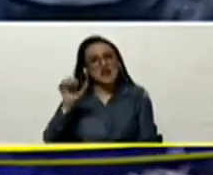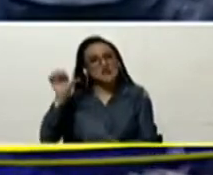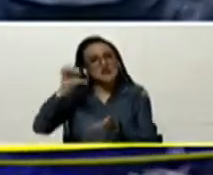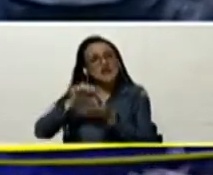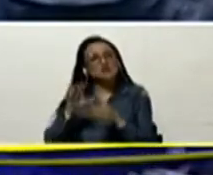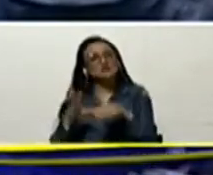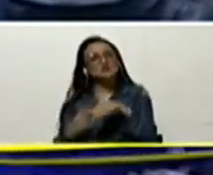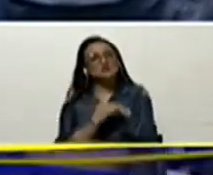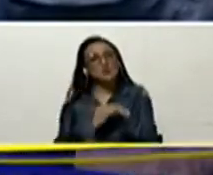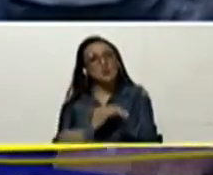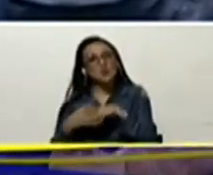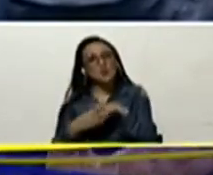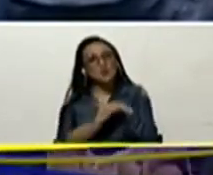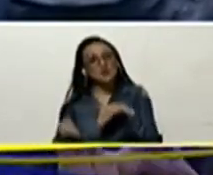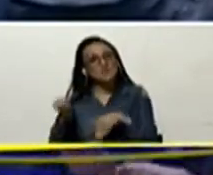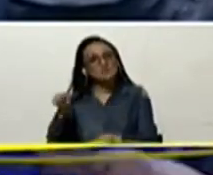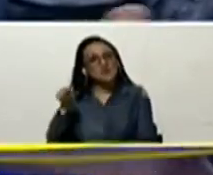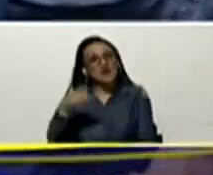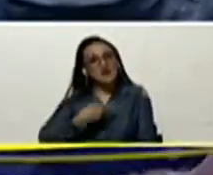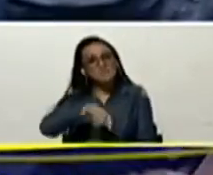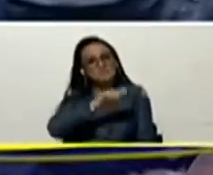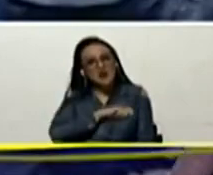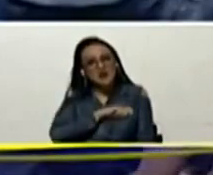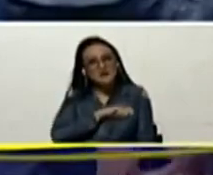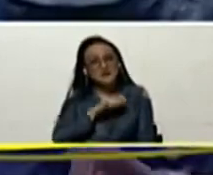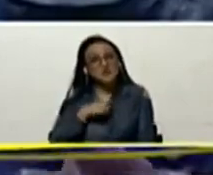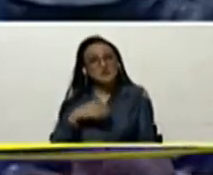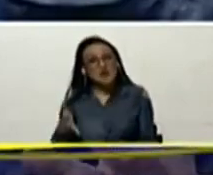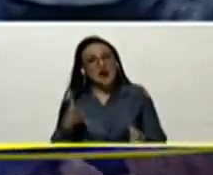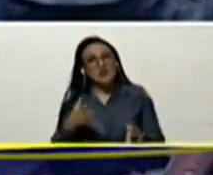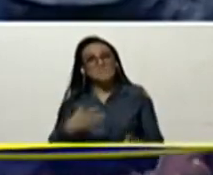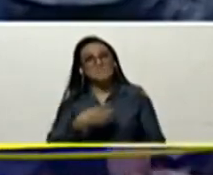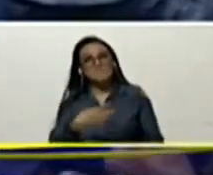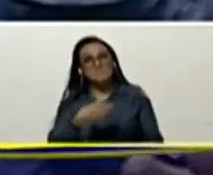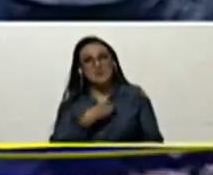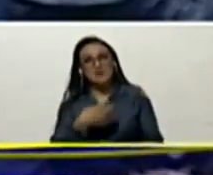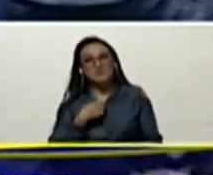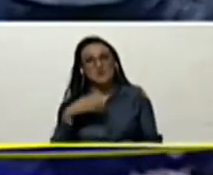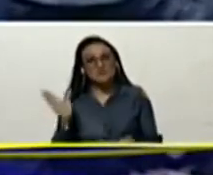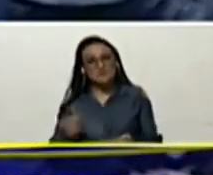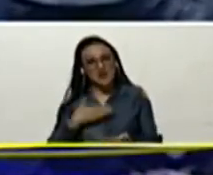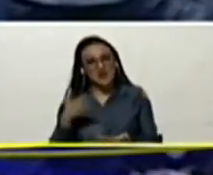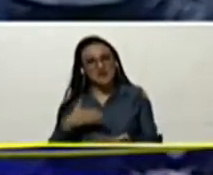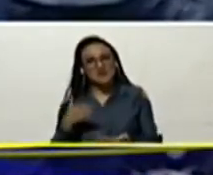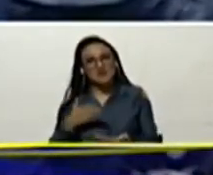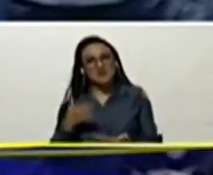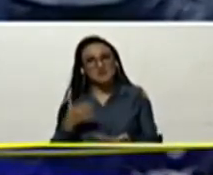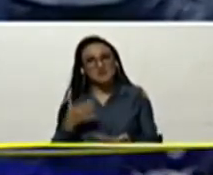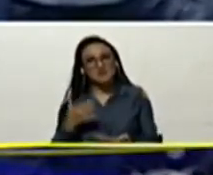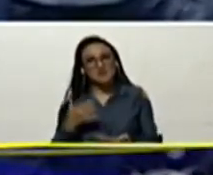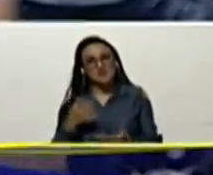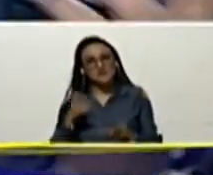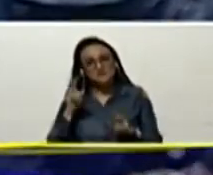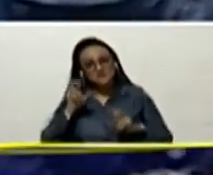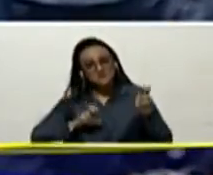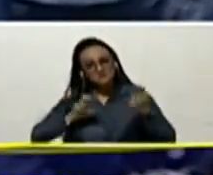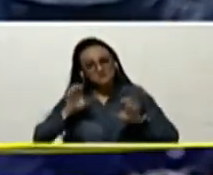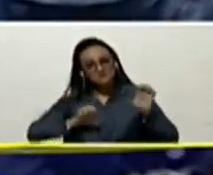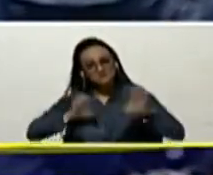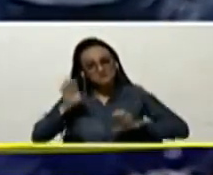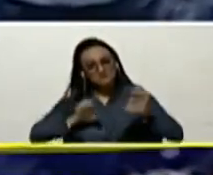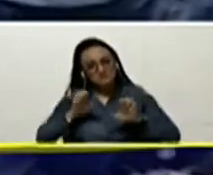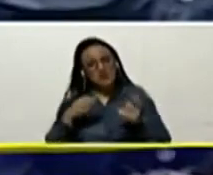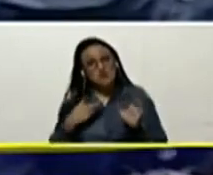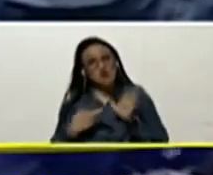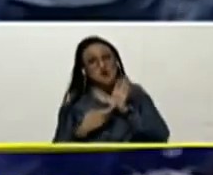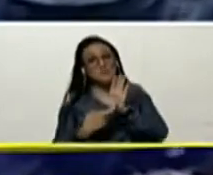sur de España, donde para llegar allí tuve que ganarme un premio, o sea, que mis libros fuesen por un jurado revisados y representar a